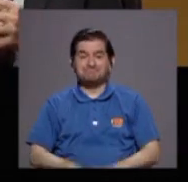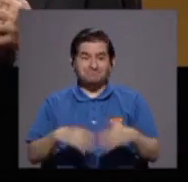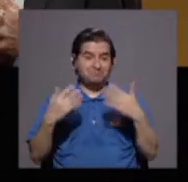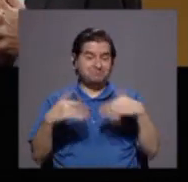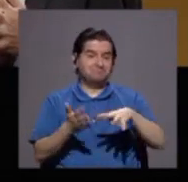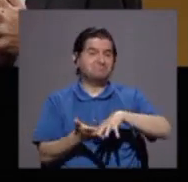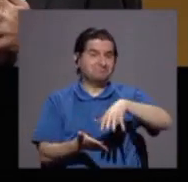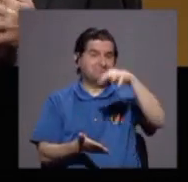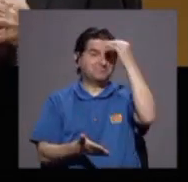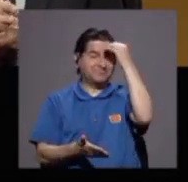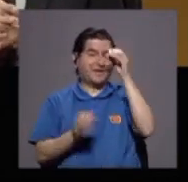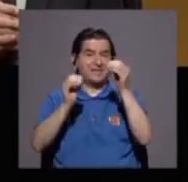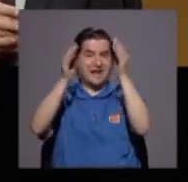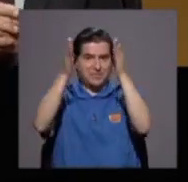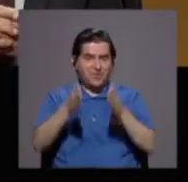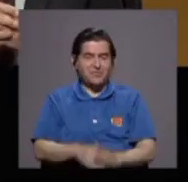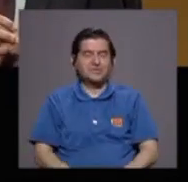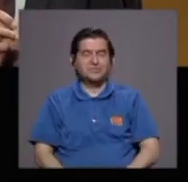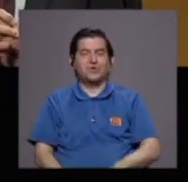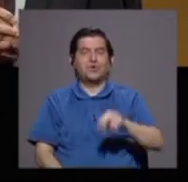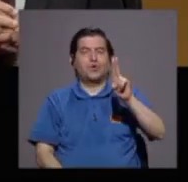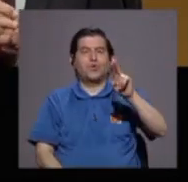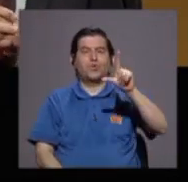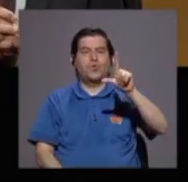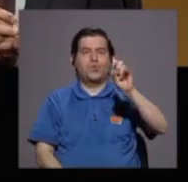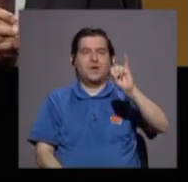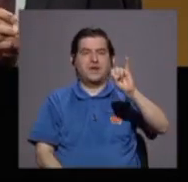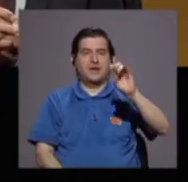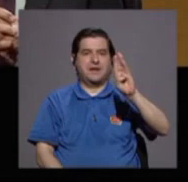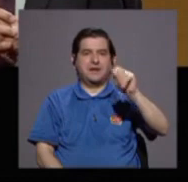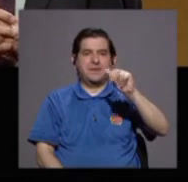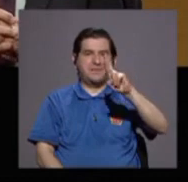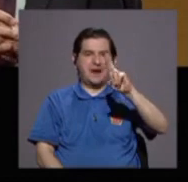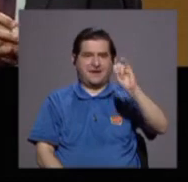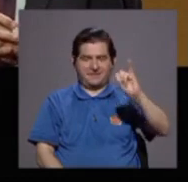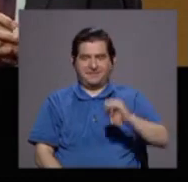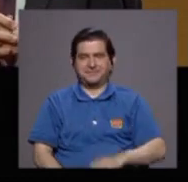aprendimos del profesor Ulibarri,